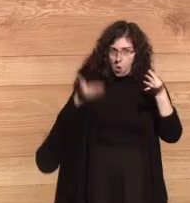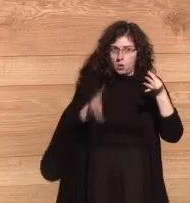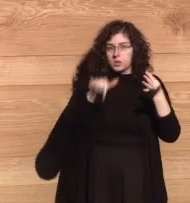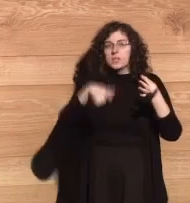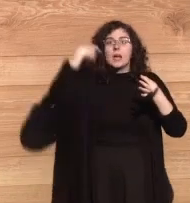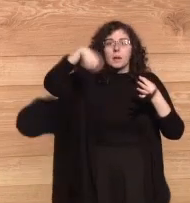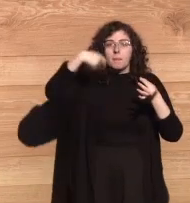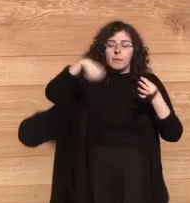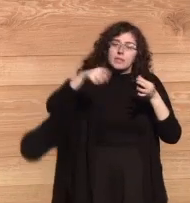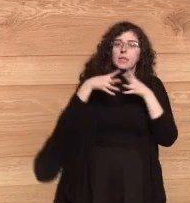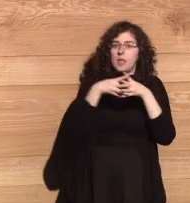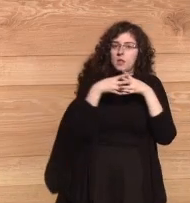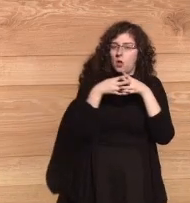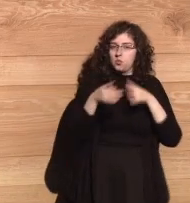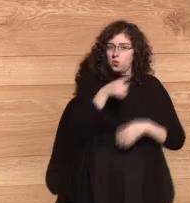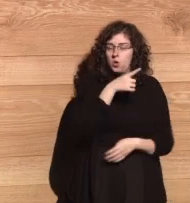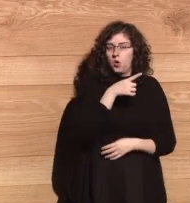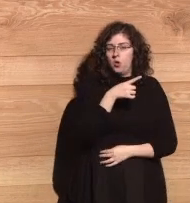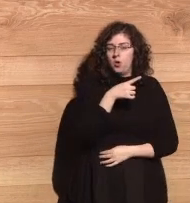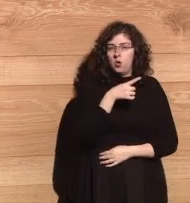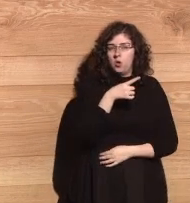El presidente de Estados Unidos.